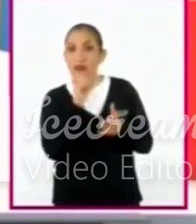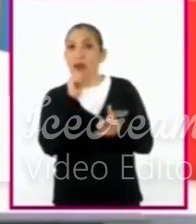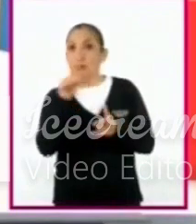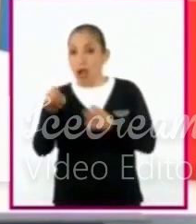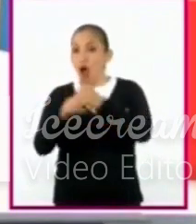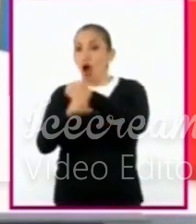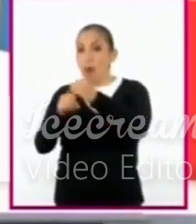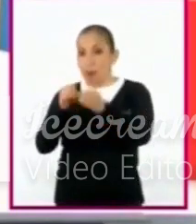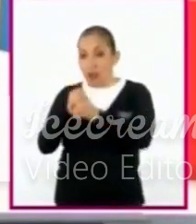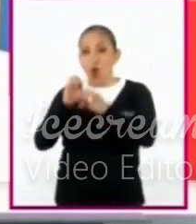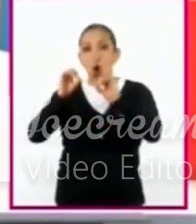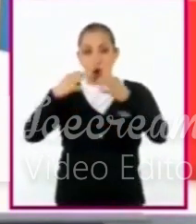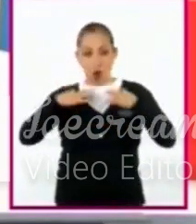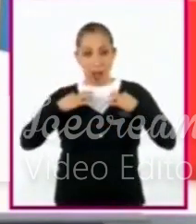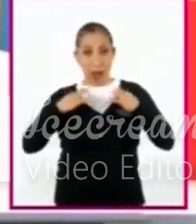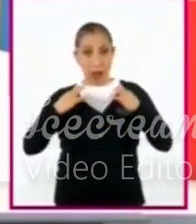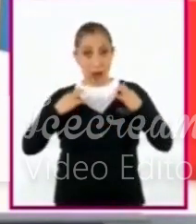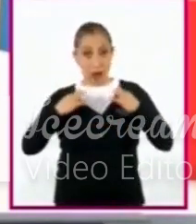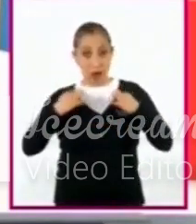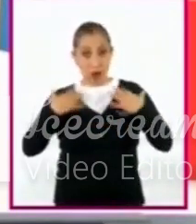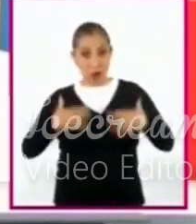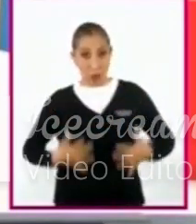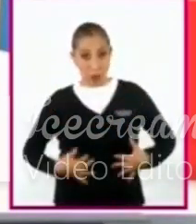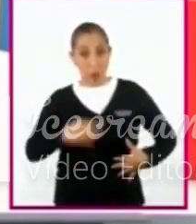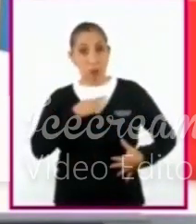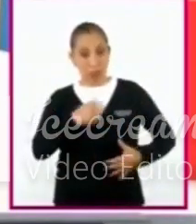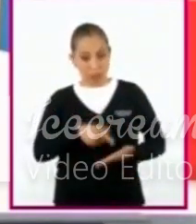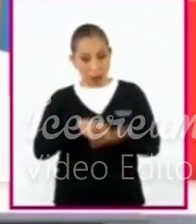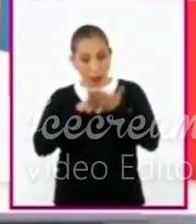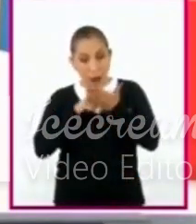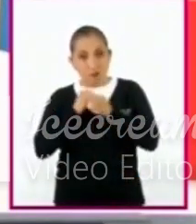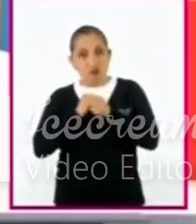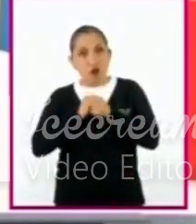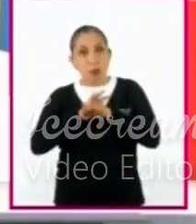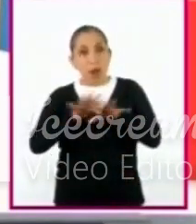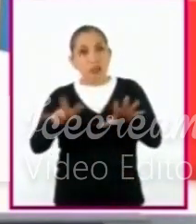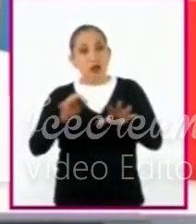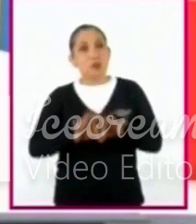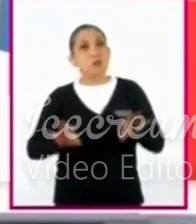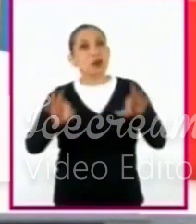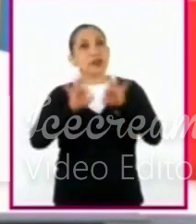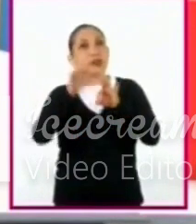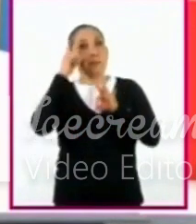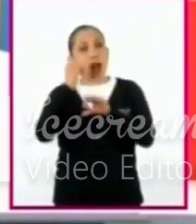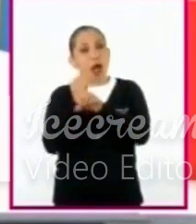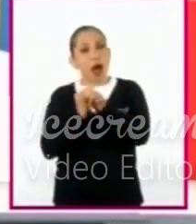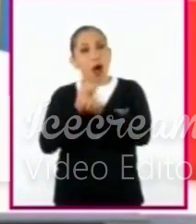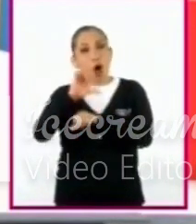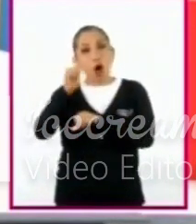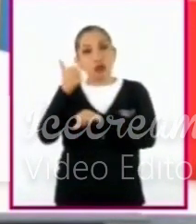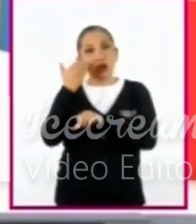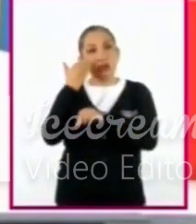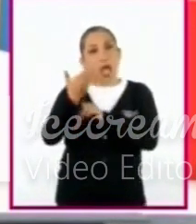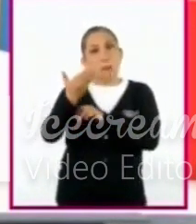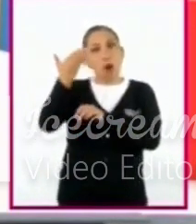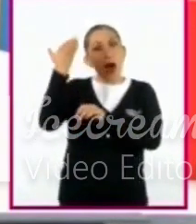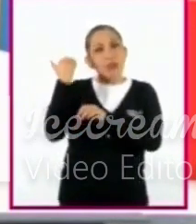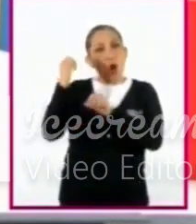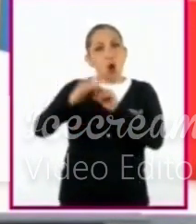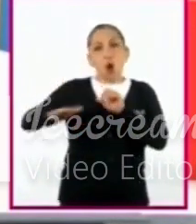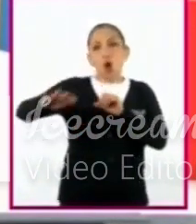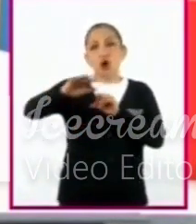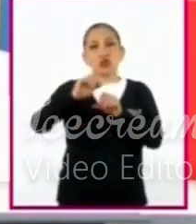los objetos o la ropa, por ejemplo, pueden brindar mucha información útil para el estudio de otras épocas y